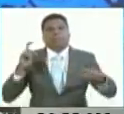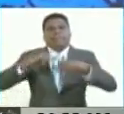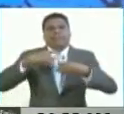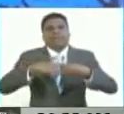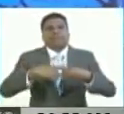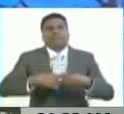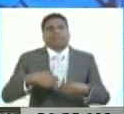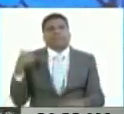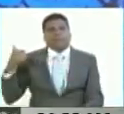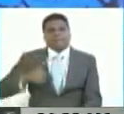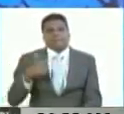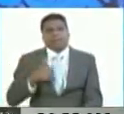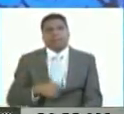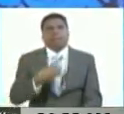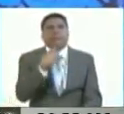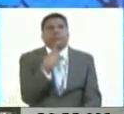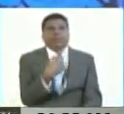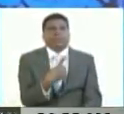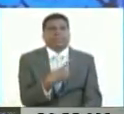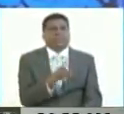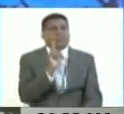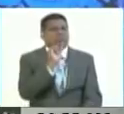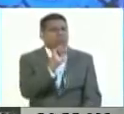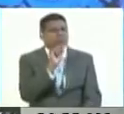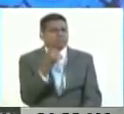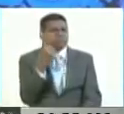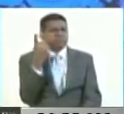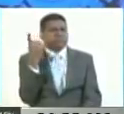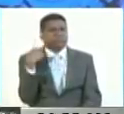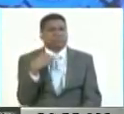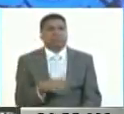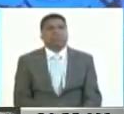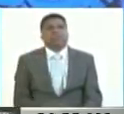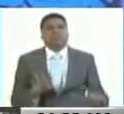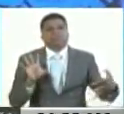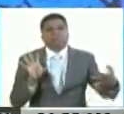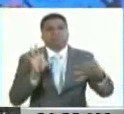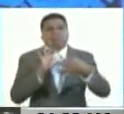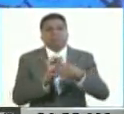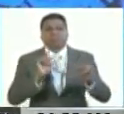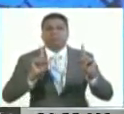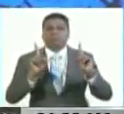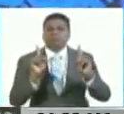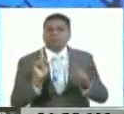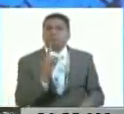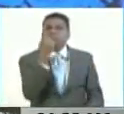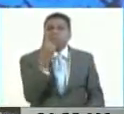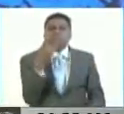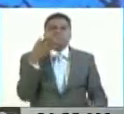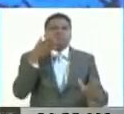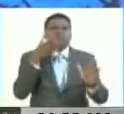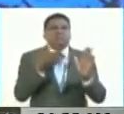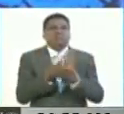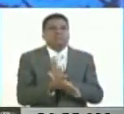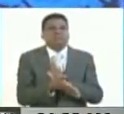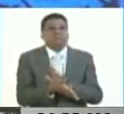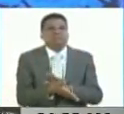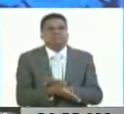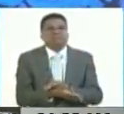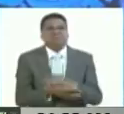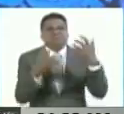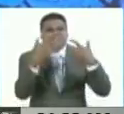Unidad Democrática. Ya lo decía hace minutos, esto, digamos, ha sido reiterativo. Primera vez que ocurre algo directamente con un consorcio